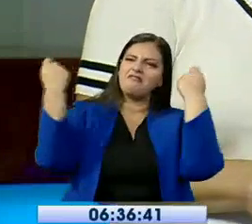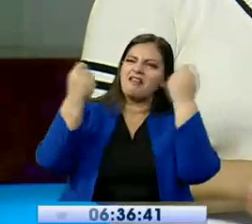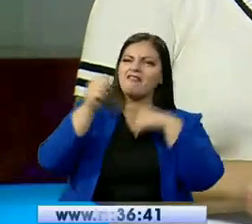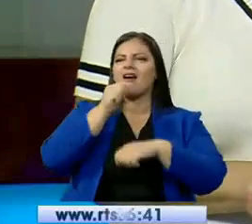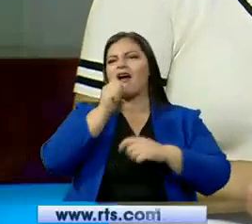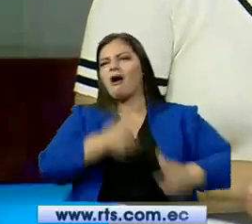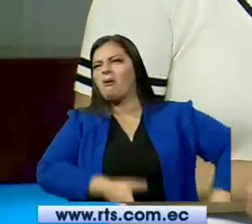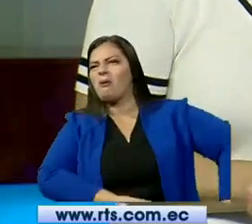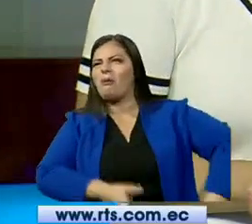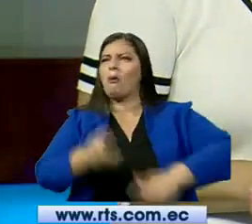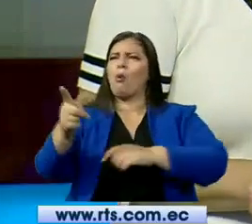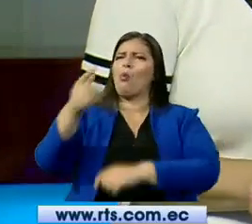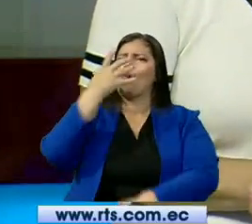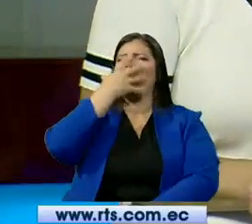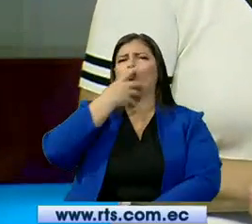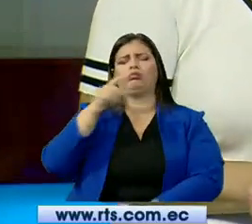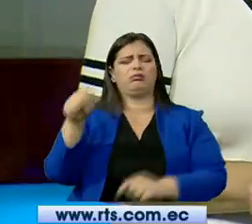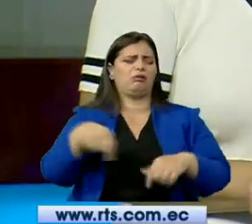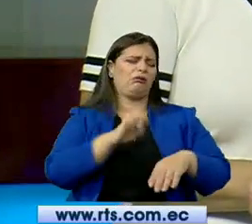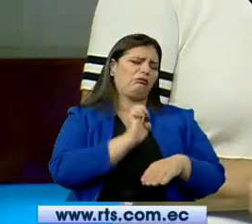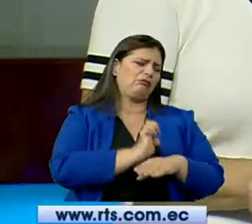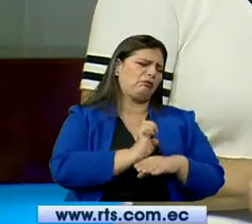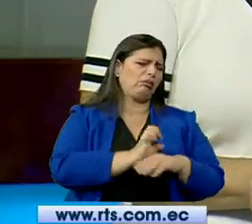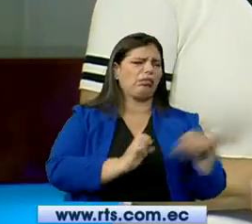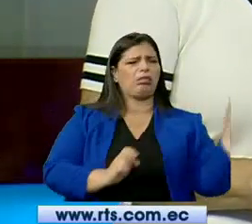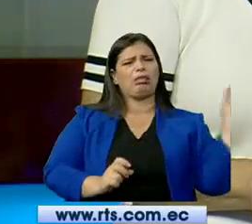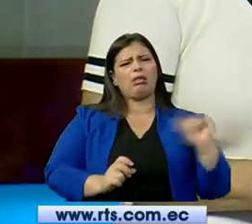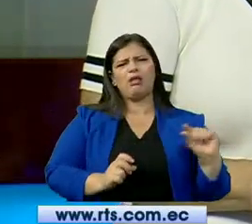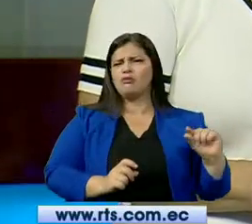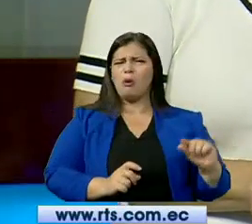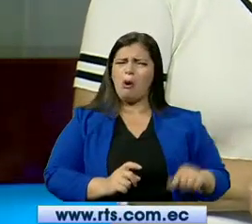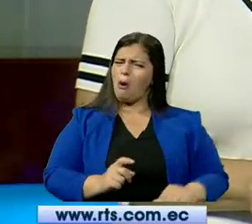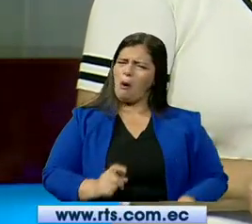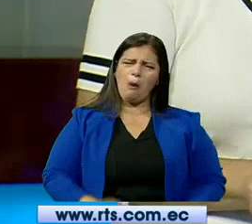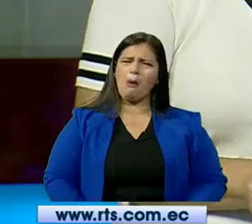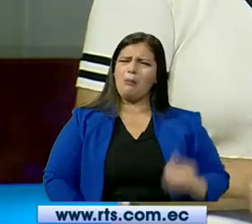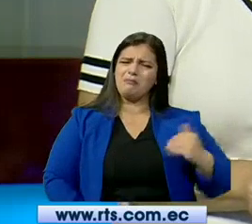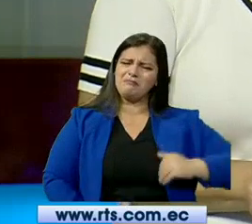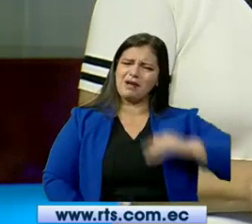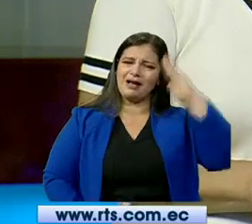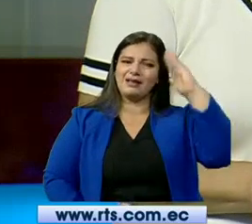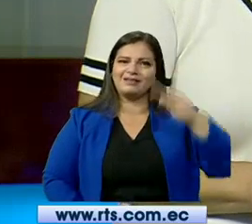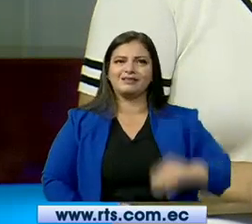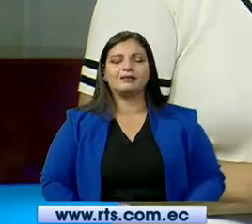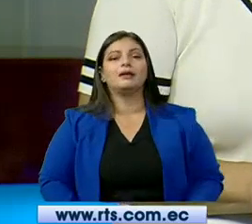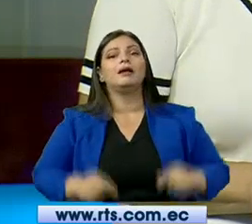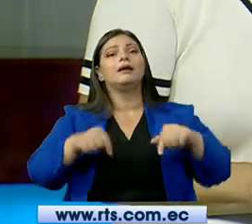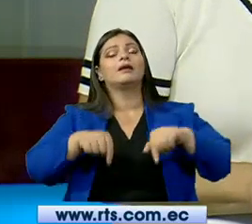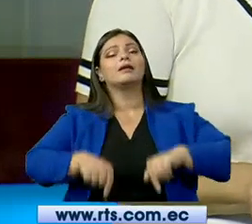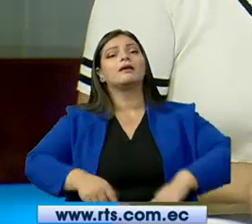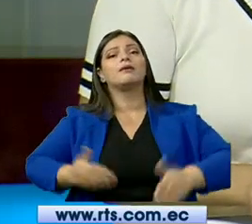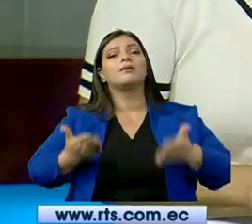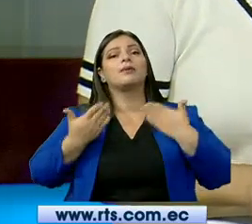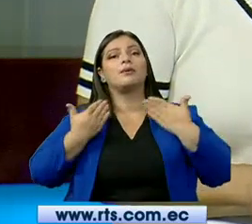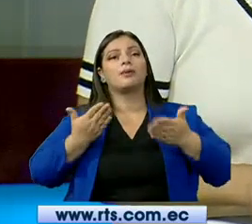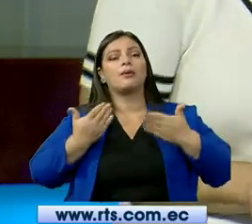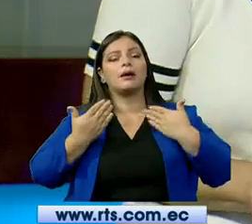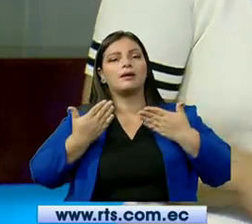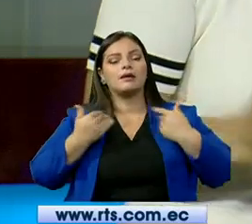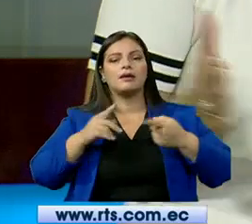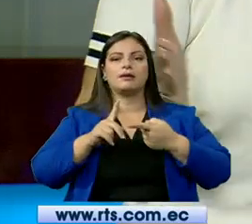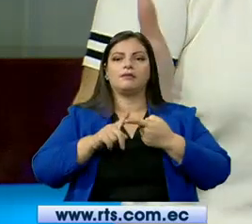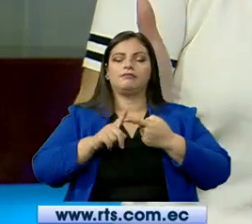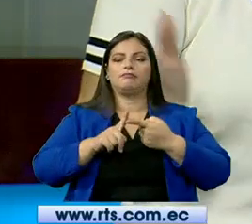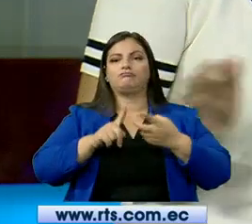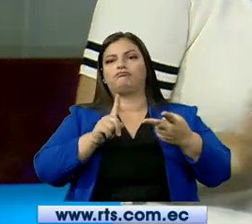planeta. Y no solamente el carnaval se vivió con mucho entusiasmo y algarabía en Guayaquil y en Pichincha, también en Guaranda. Y es que